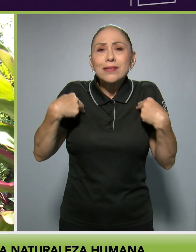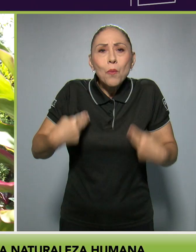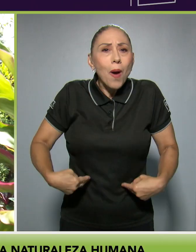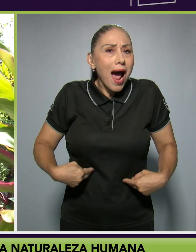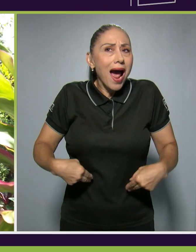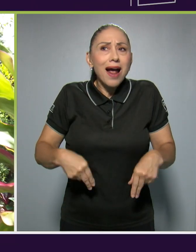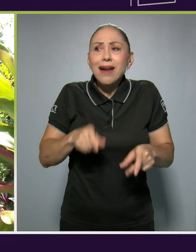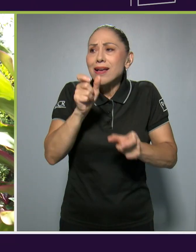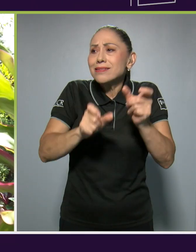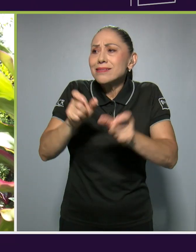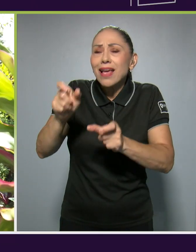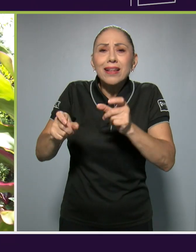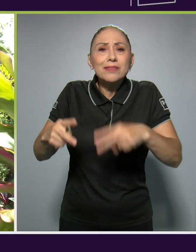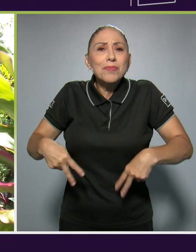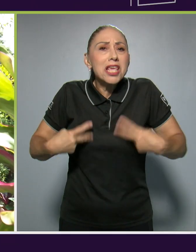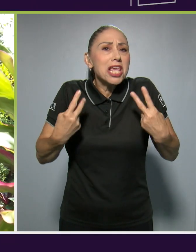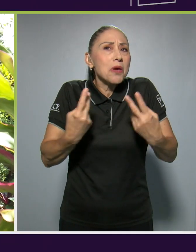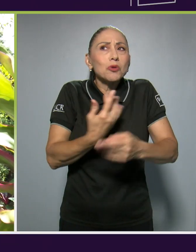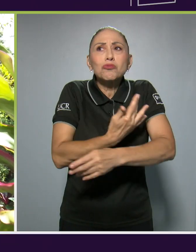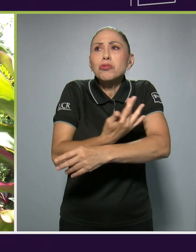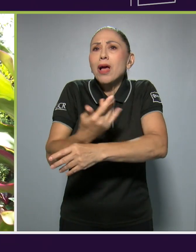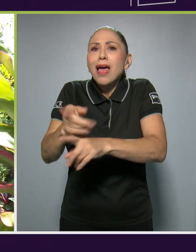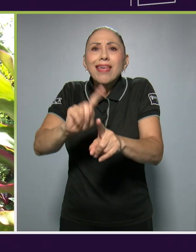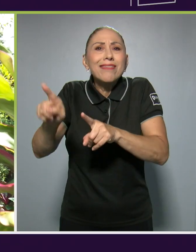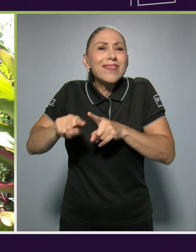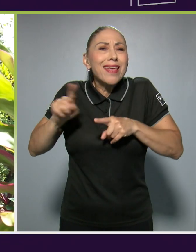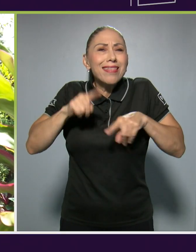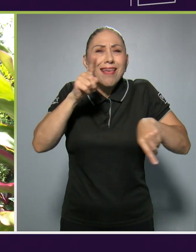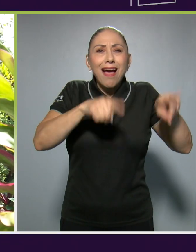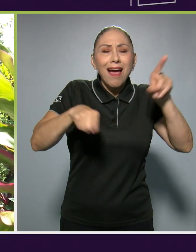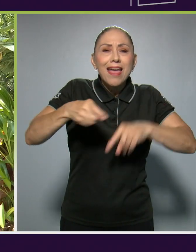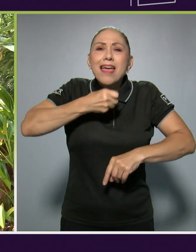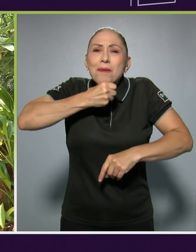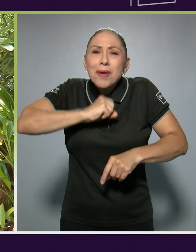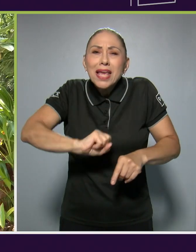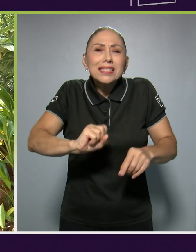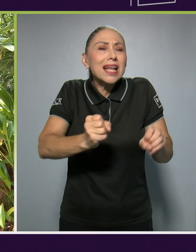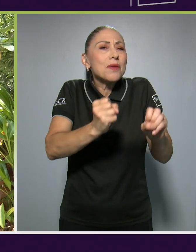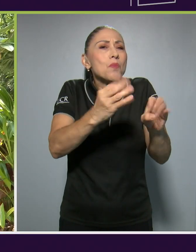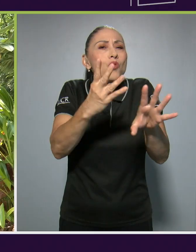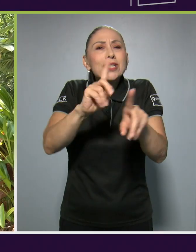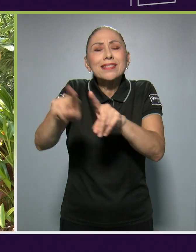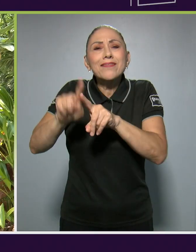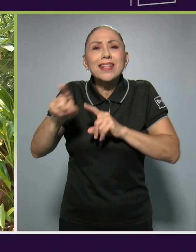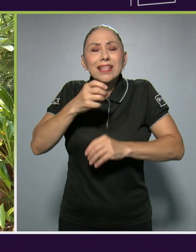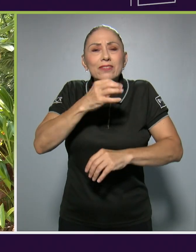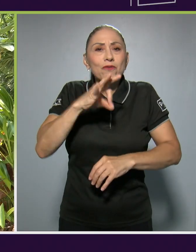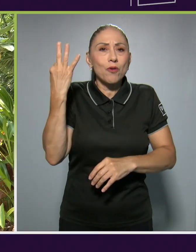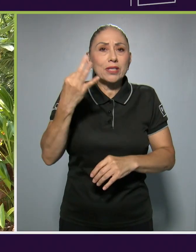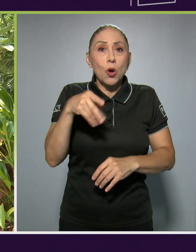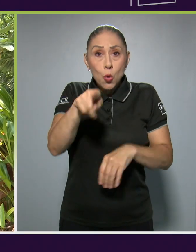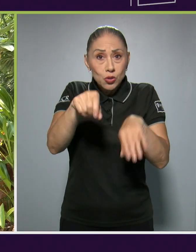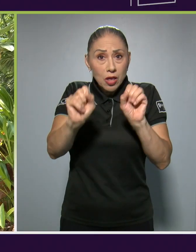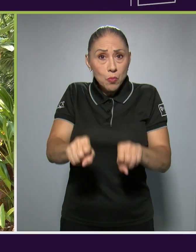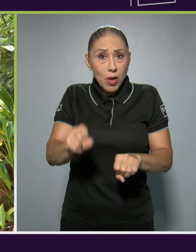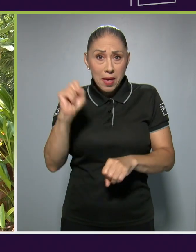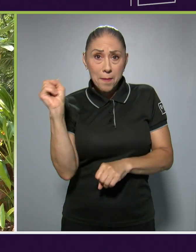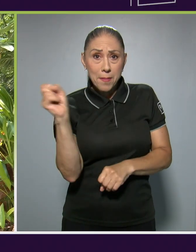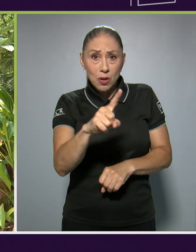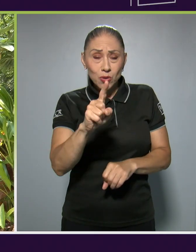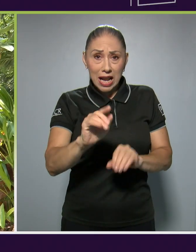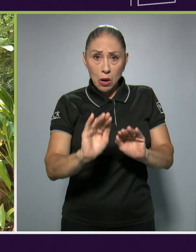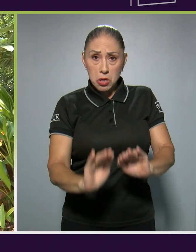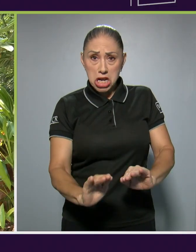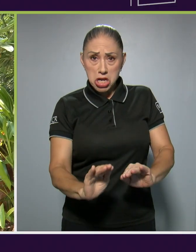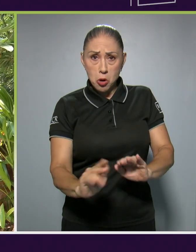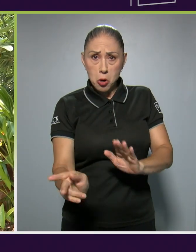seres vivos es envejecer de muchas formas. Entonces es ir trabajando. Usted le puede preguntar a un niño de kinder o de primer